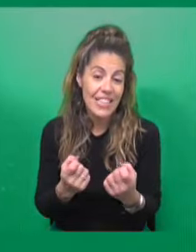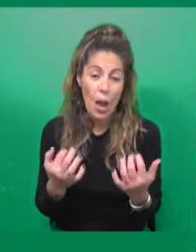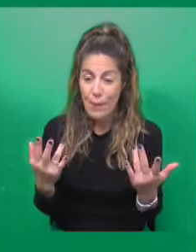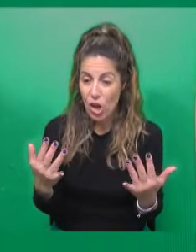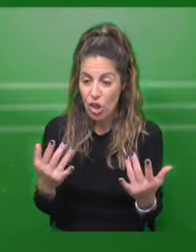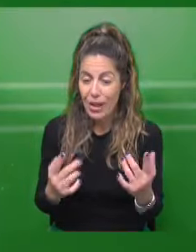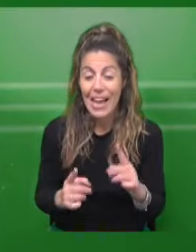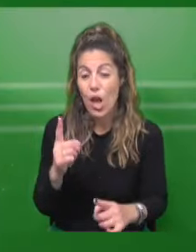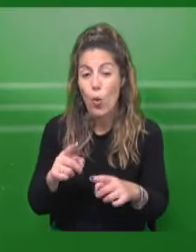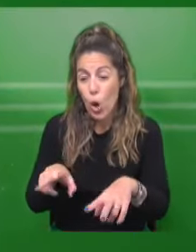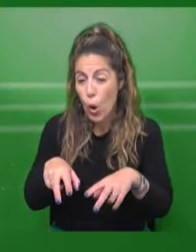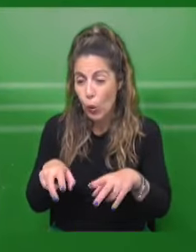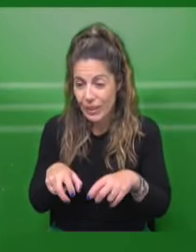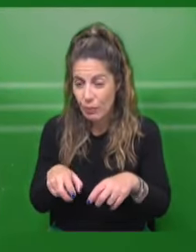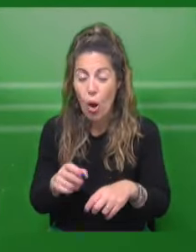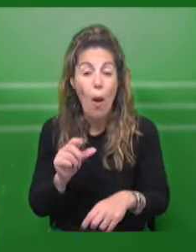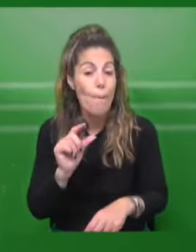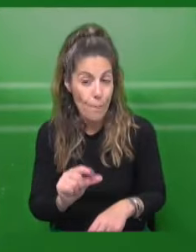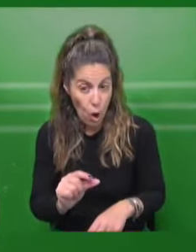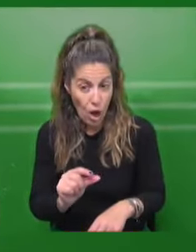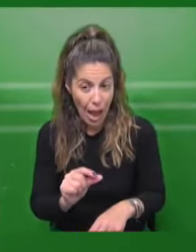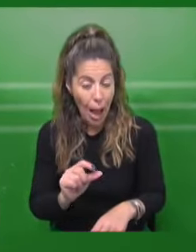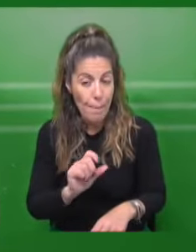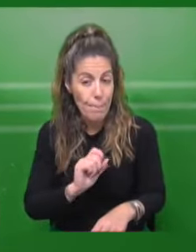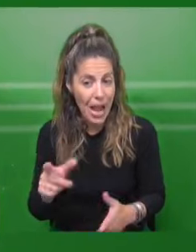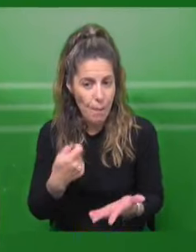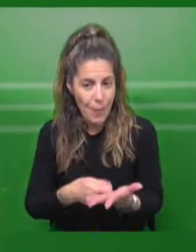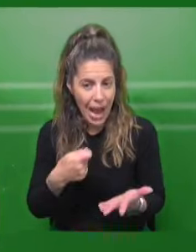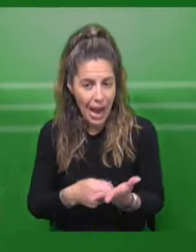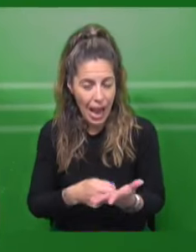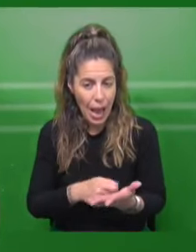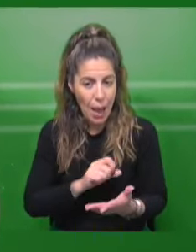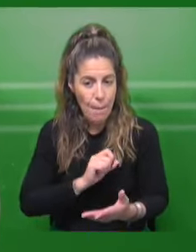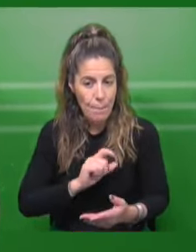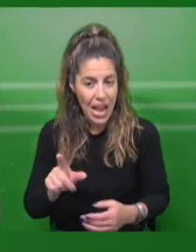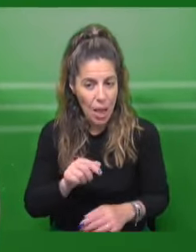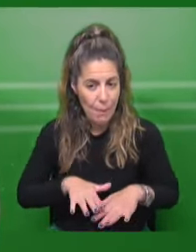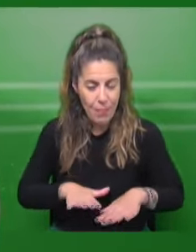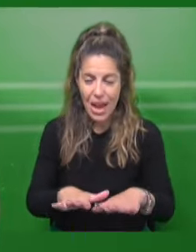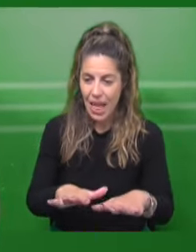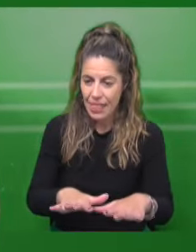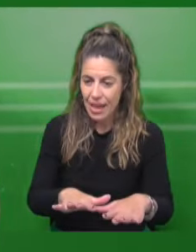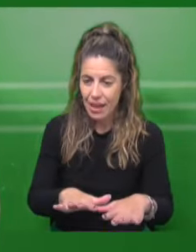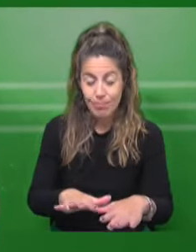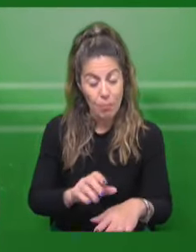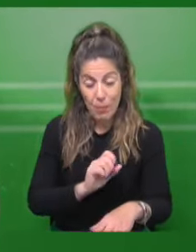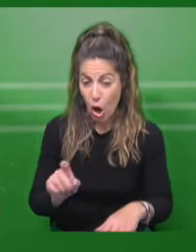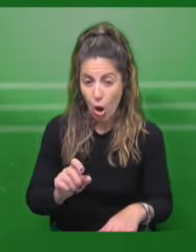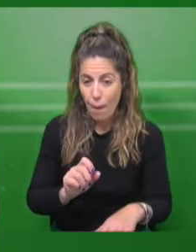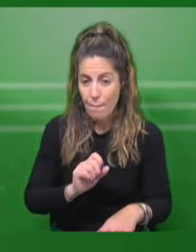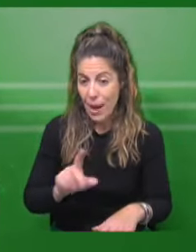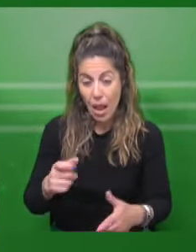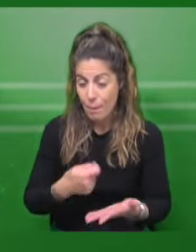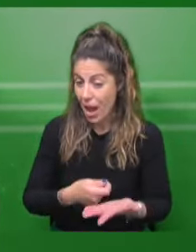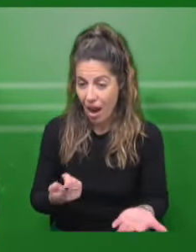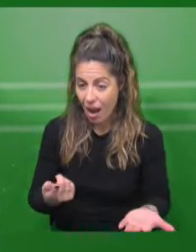cultivos como poca mal paga mal calificada es decir este mal remunerada es